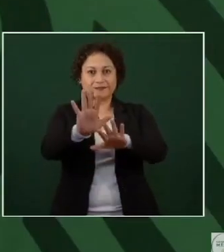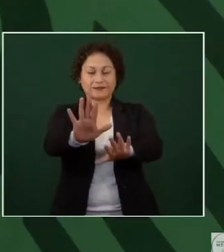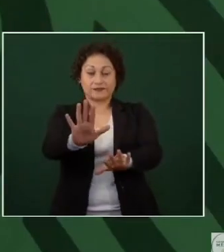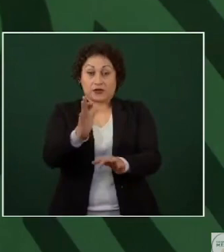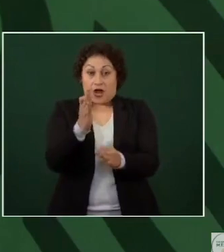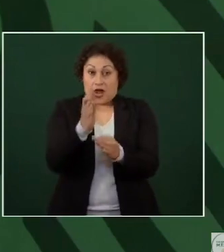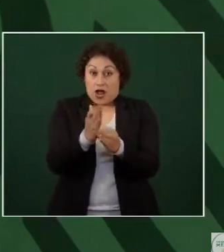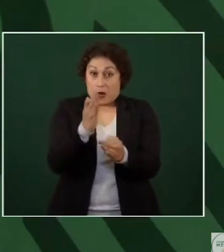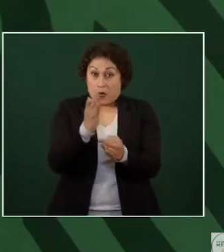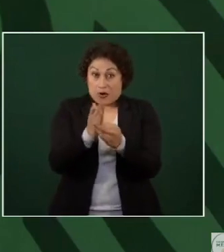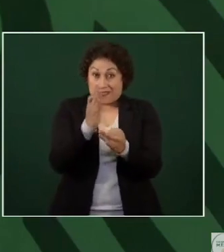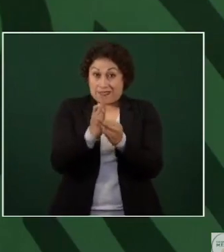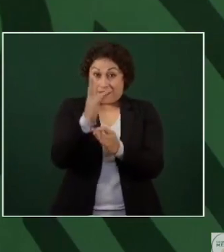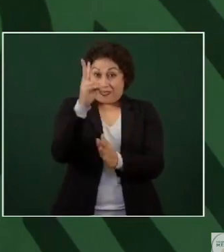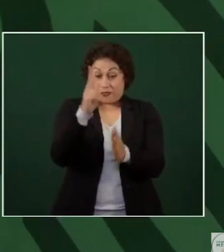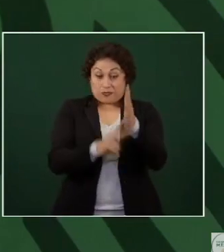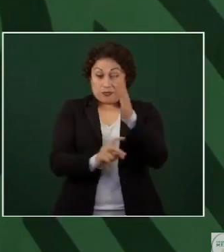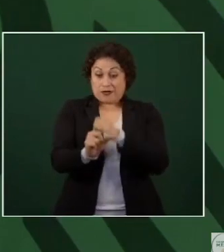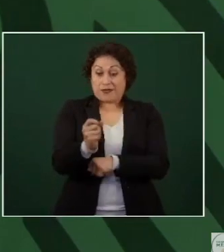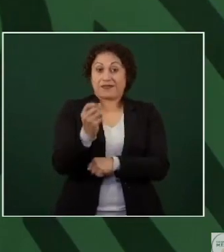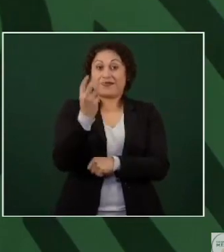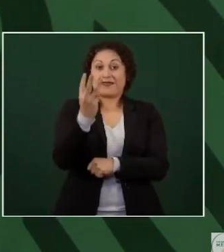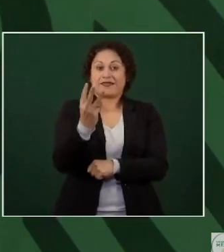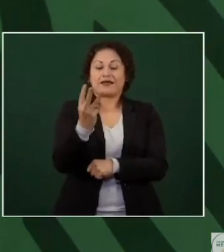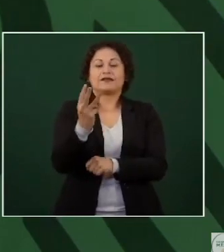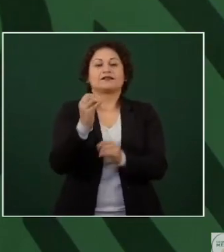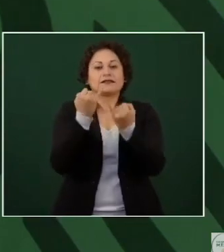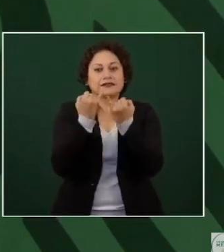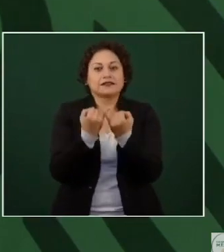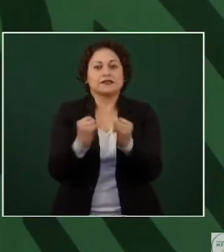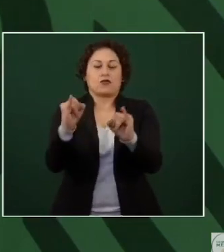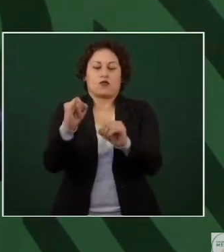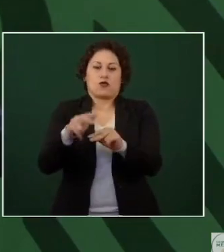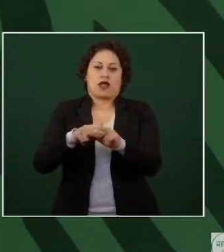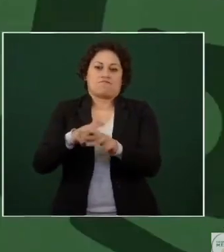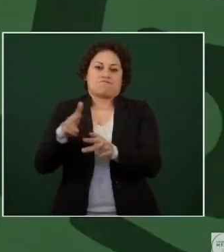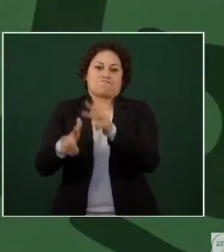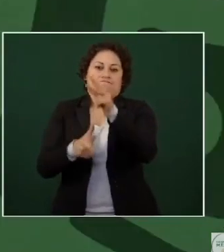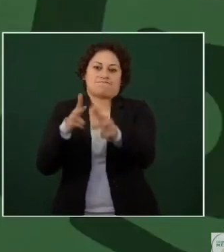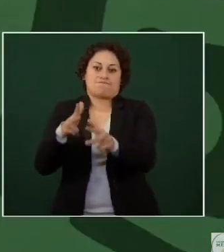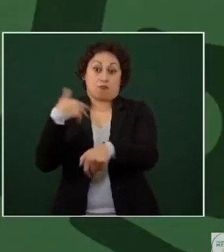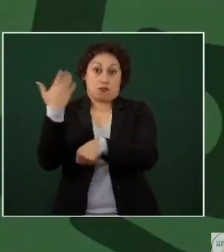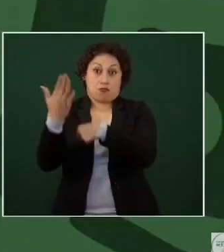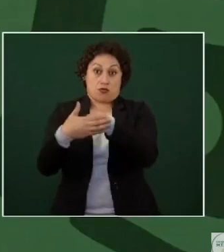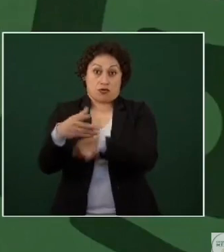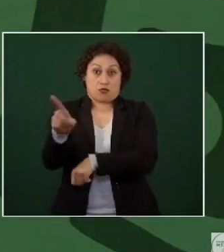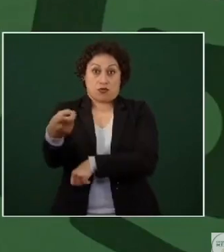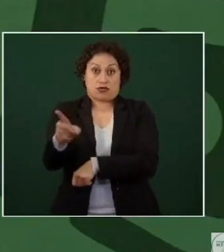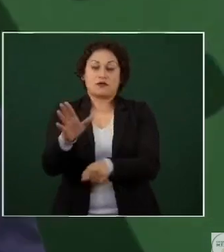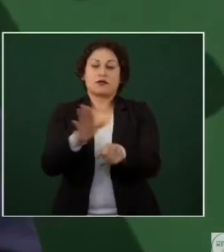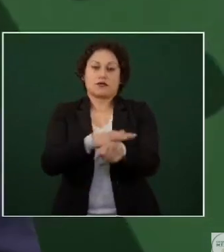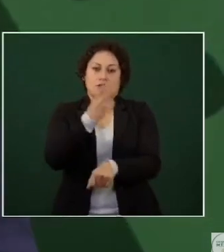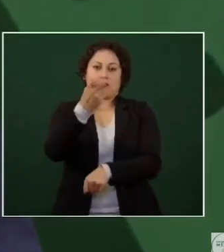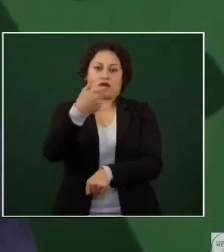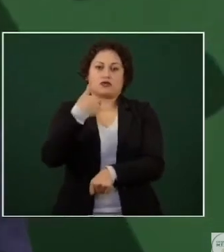inaugurar el Tren Maya en diciembre, entonces por eso cada 15 días